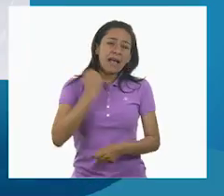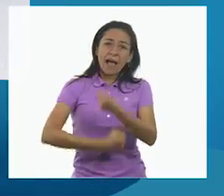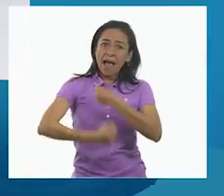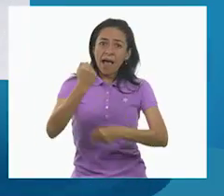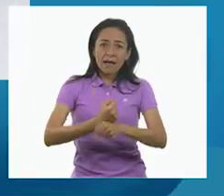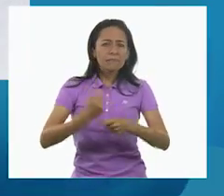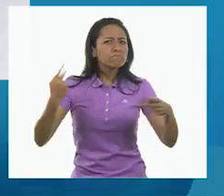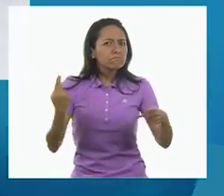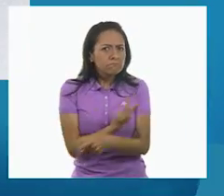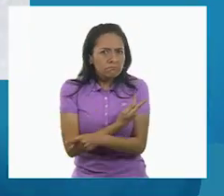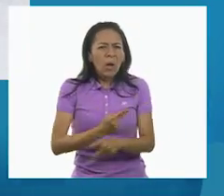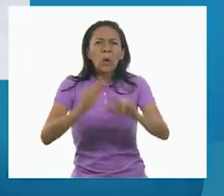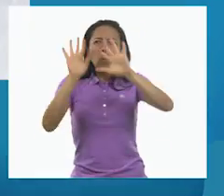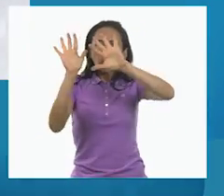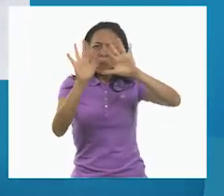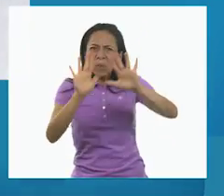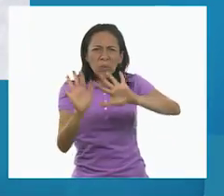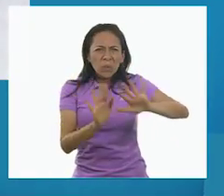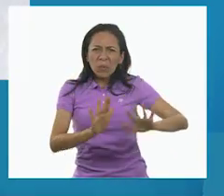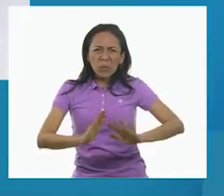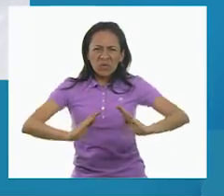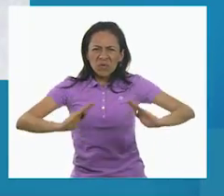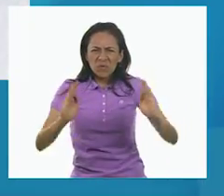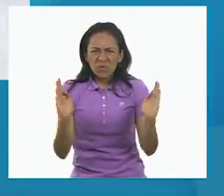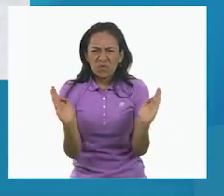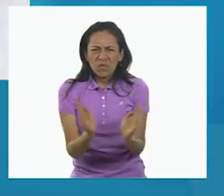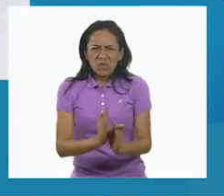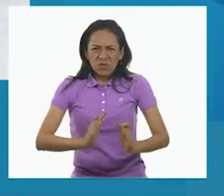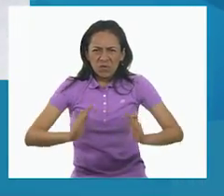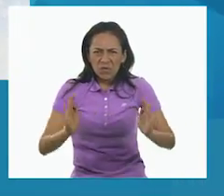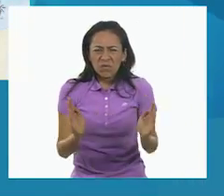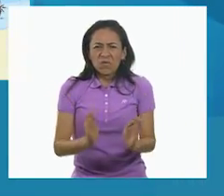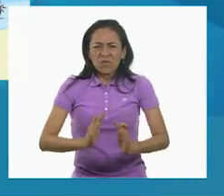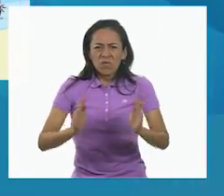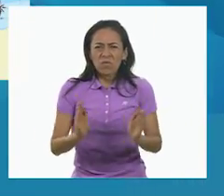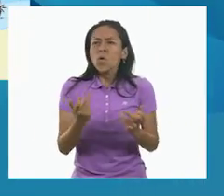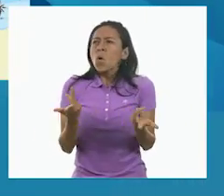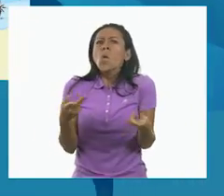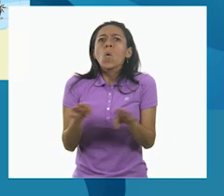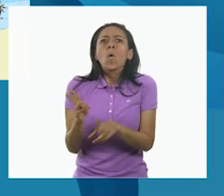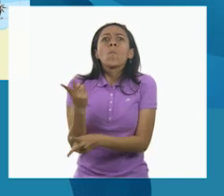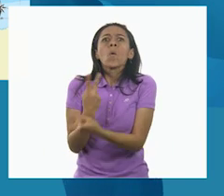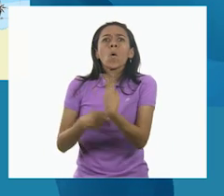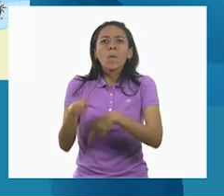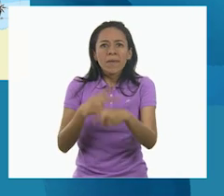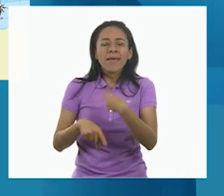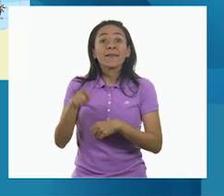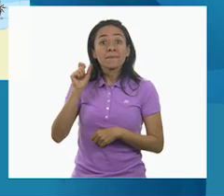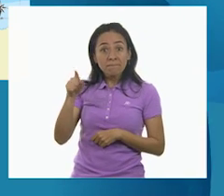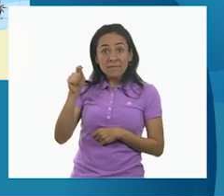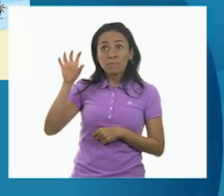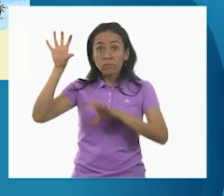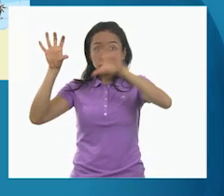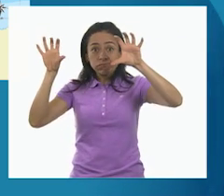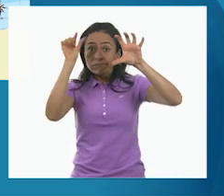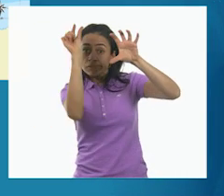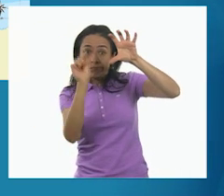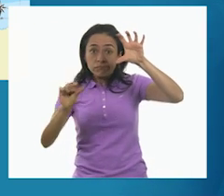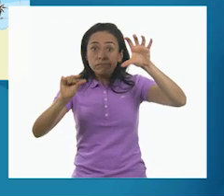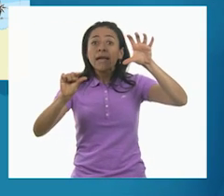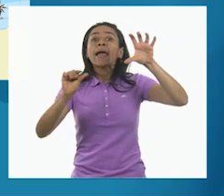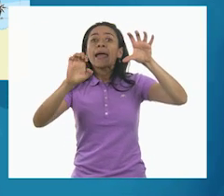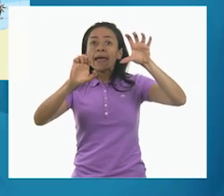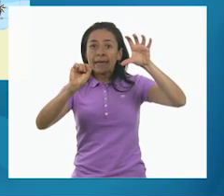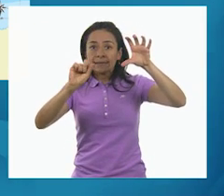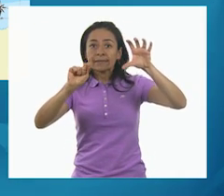primeros pobladores llegaran a este continente por el estrecho de Bering, porque finalmente todo eso estaba congelado. Se